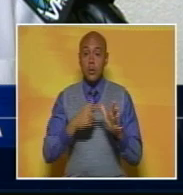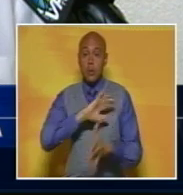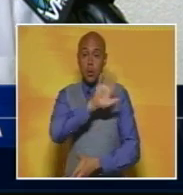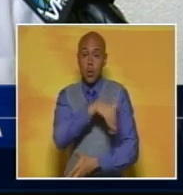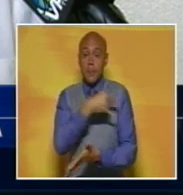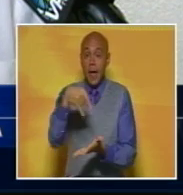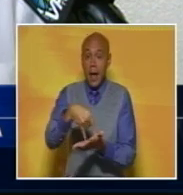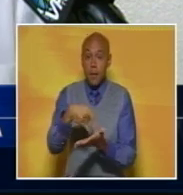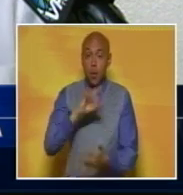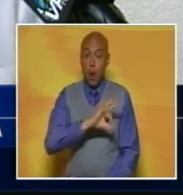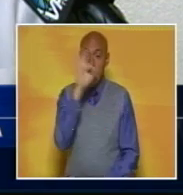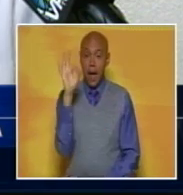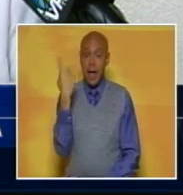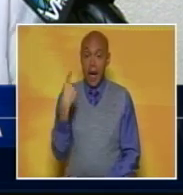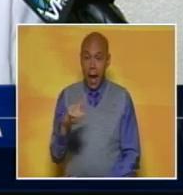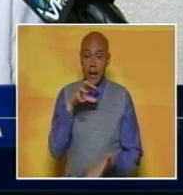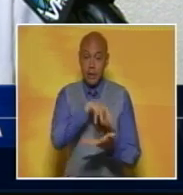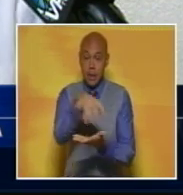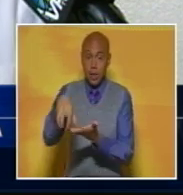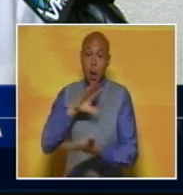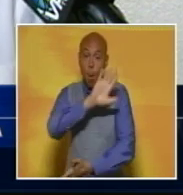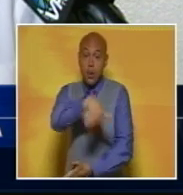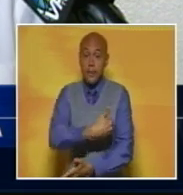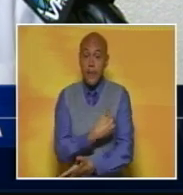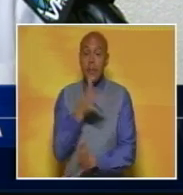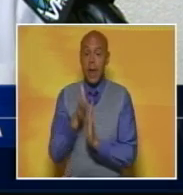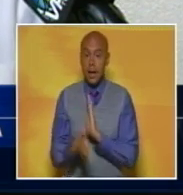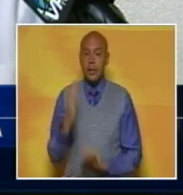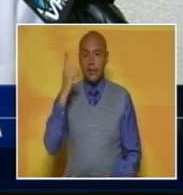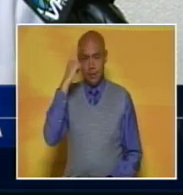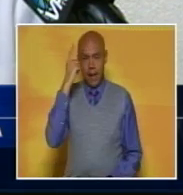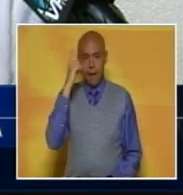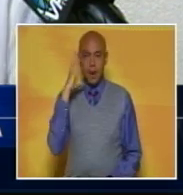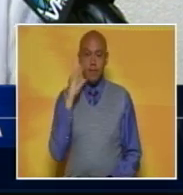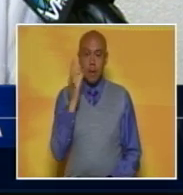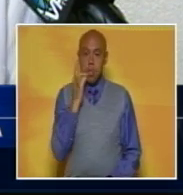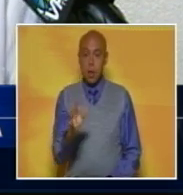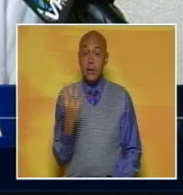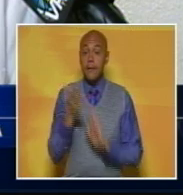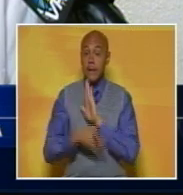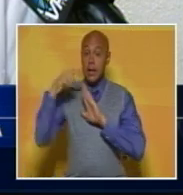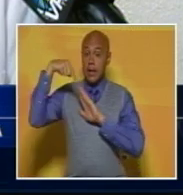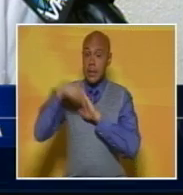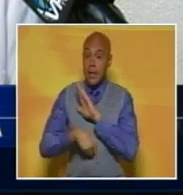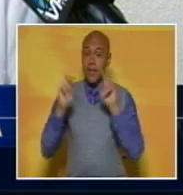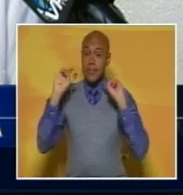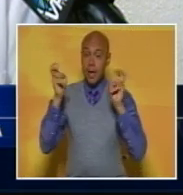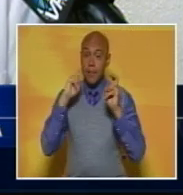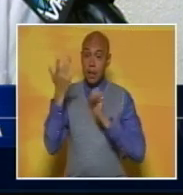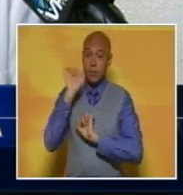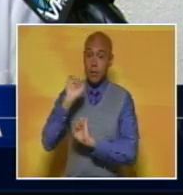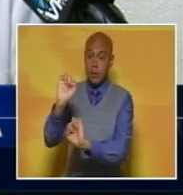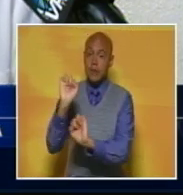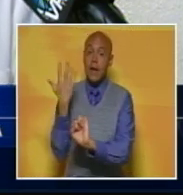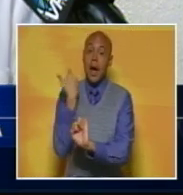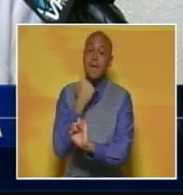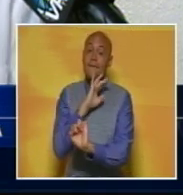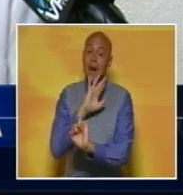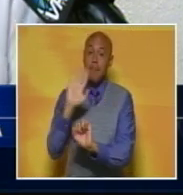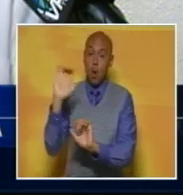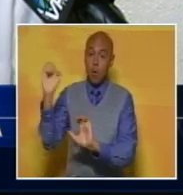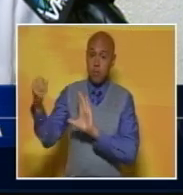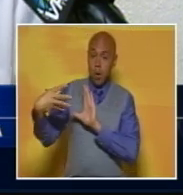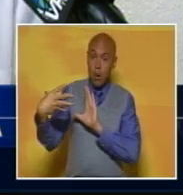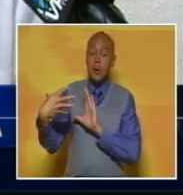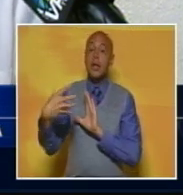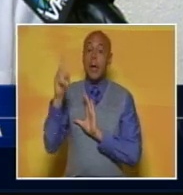Carabobo, Lara, que son las autónomas y tienen conocimiento profundo de lo que es la salud pública, la prevención y la demografía, para que